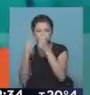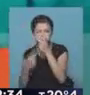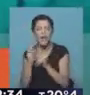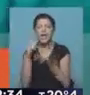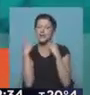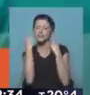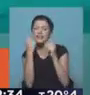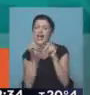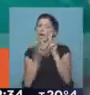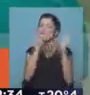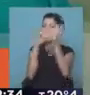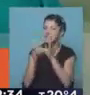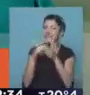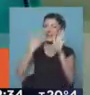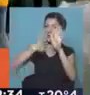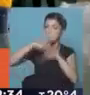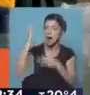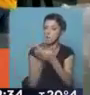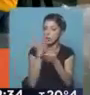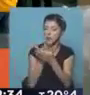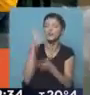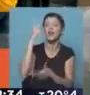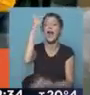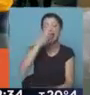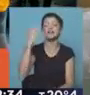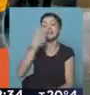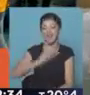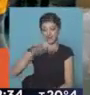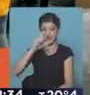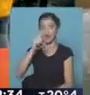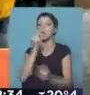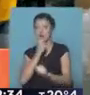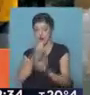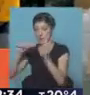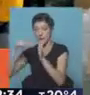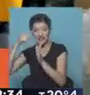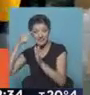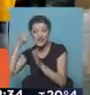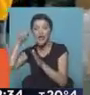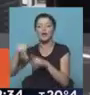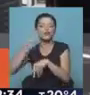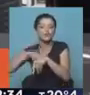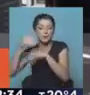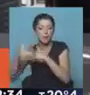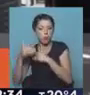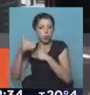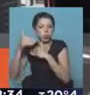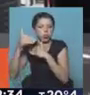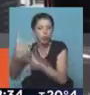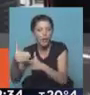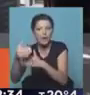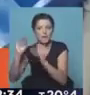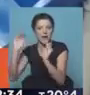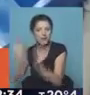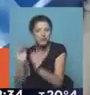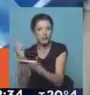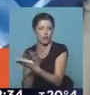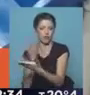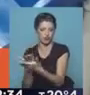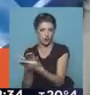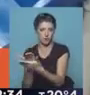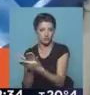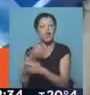que más emplean el HFC, como China, hayan logrado una especie de moratoria. La denominada enmienda de Kigali